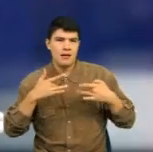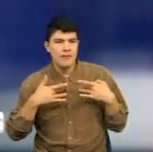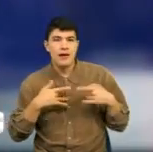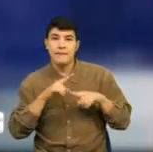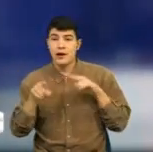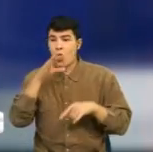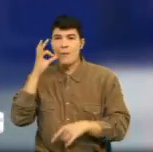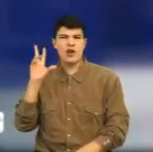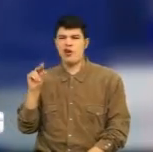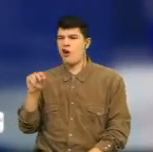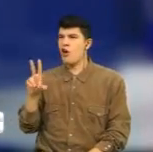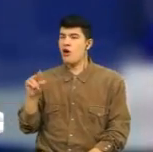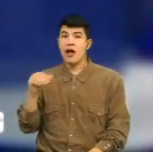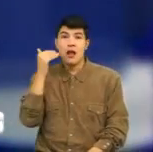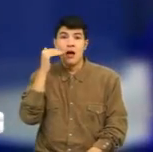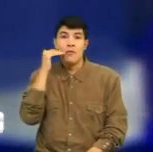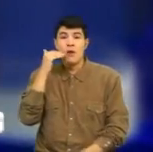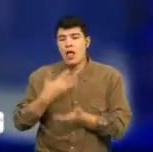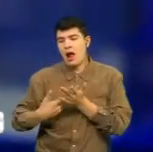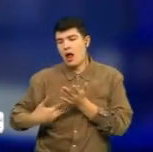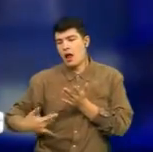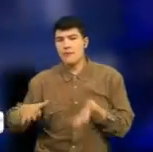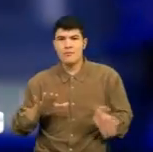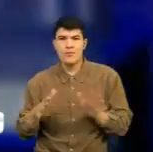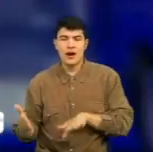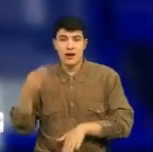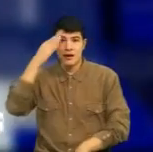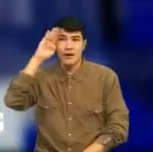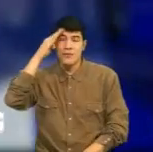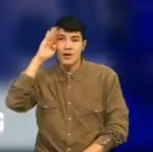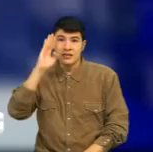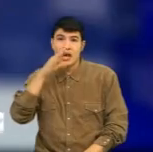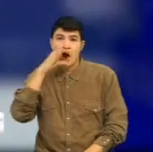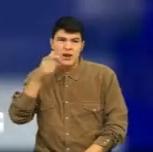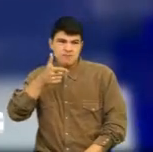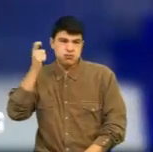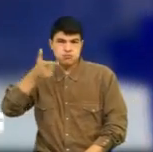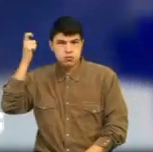rotundamente. Finalmente, la mujer murió desangrada y la policía tuvo que dar de baja al asesino.